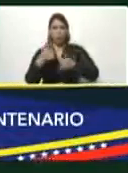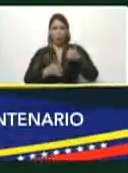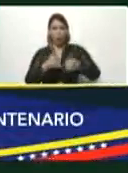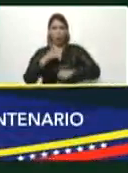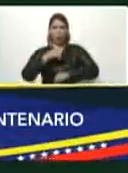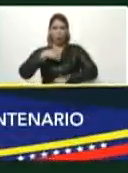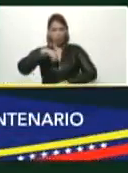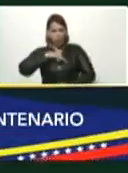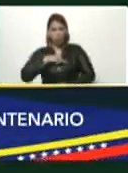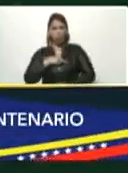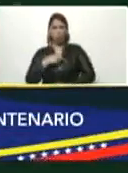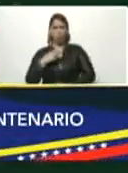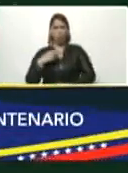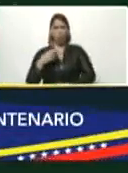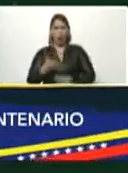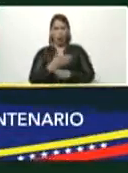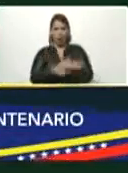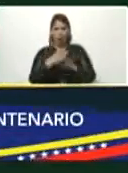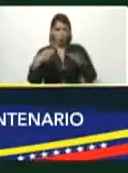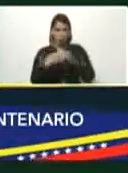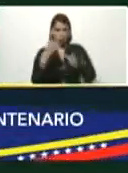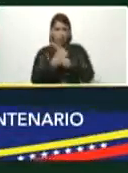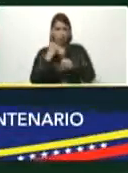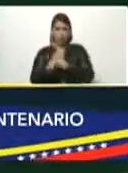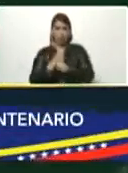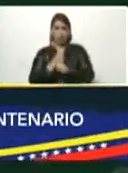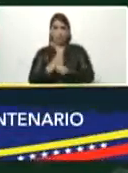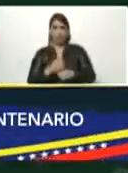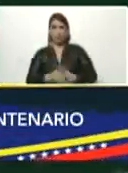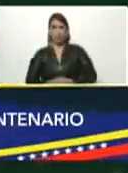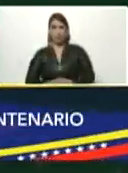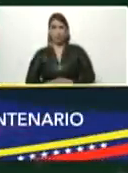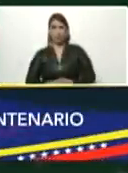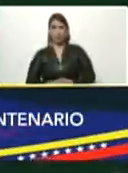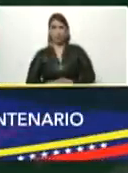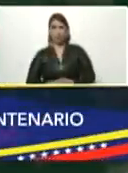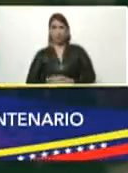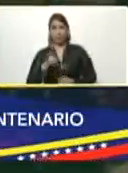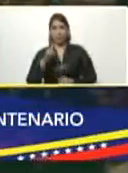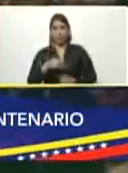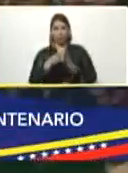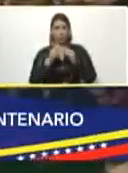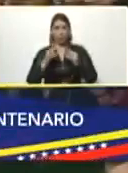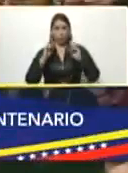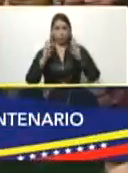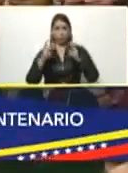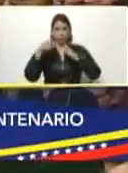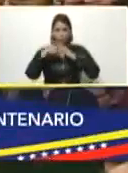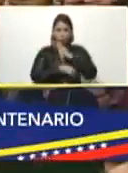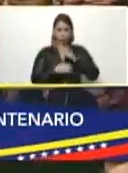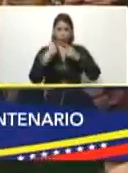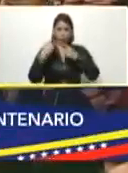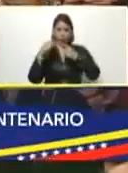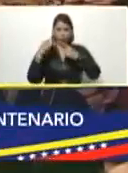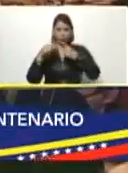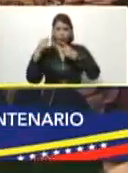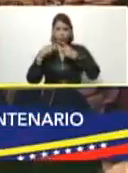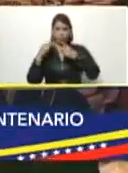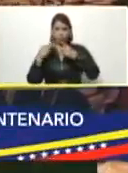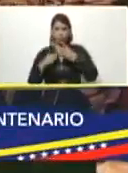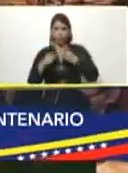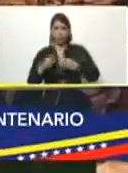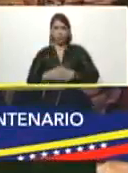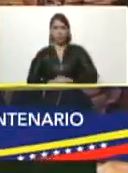trabajado, y todos los aspectos que, por ejemplo, se han introducido de la contemporaneidad, enfoques